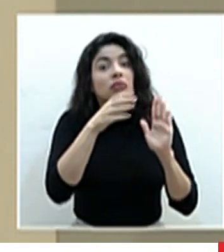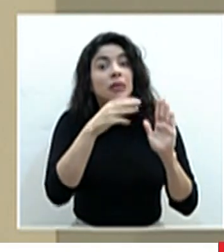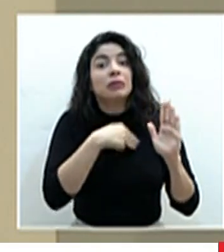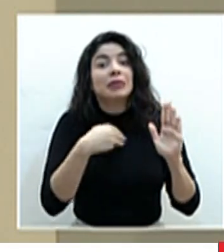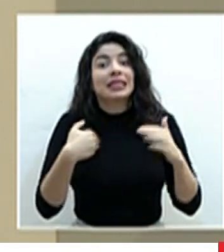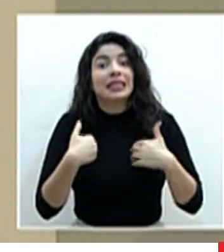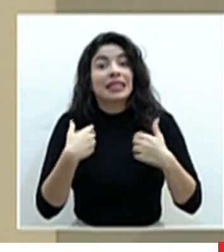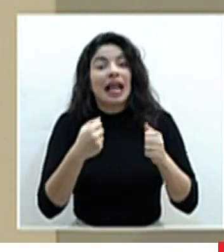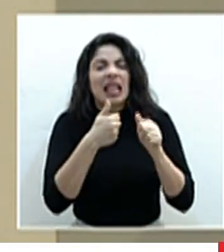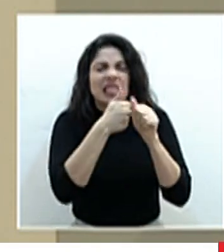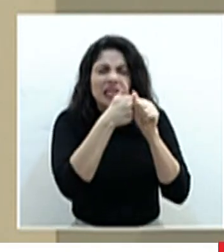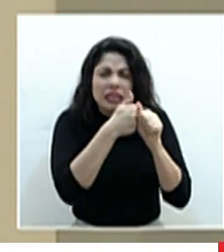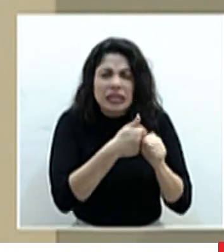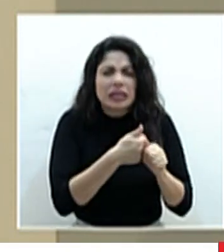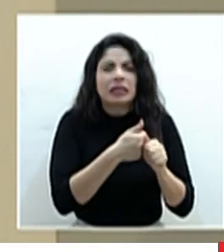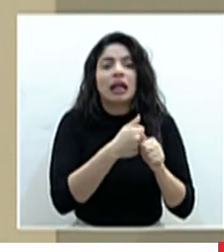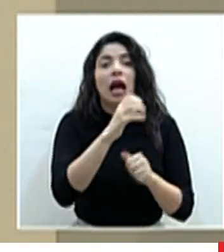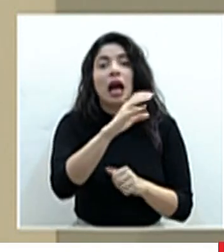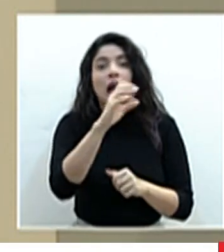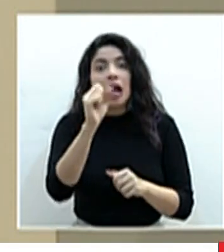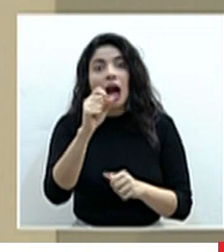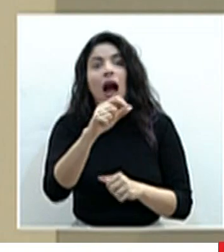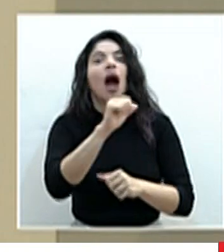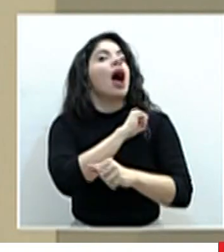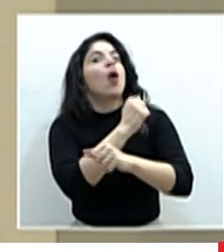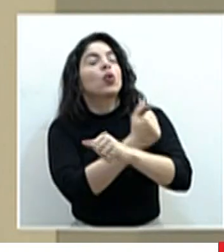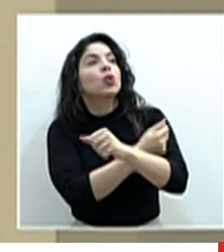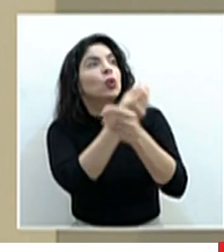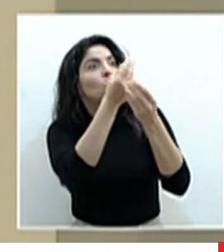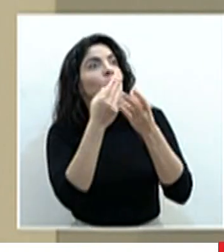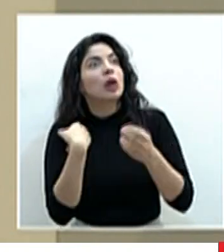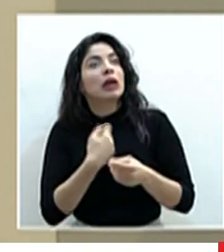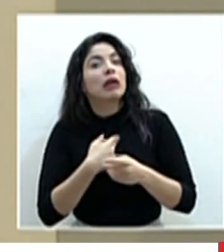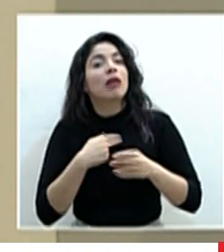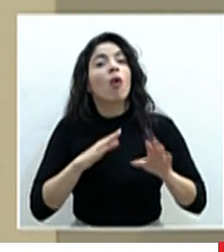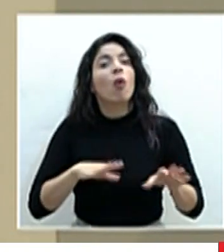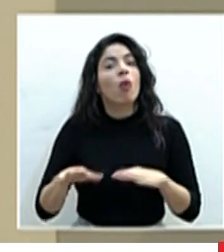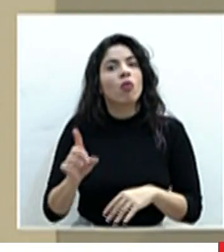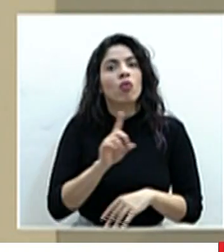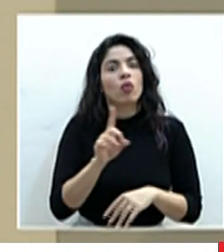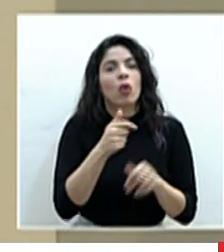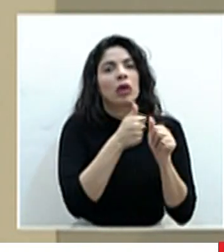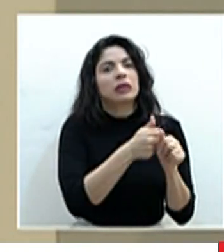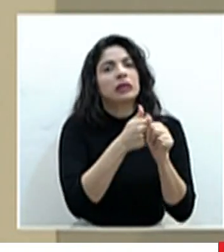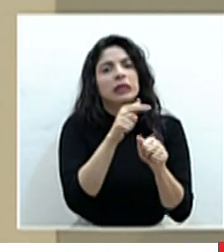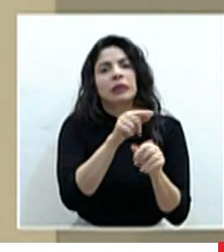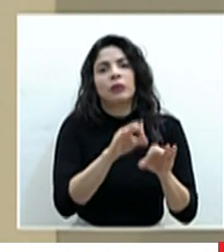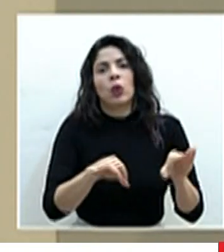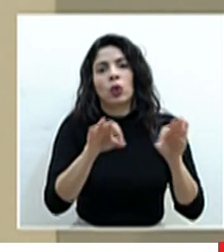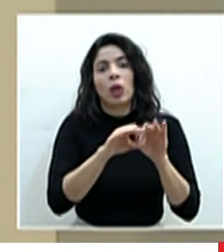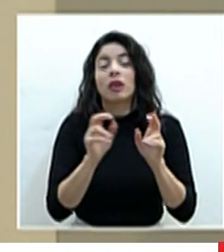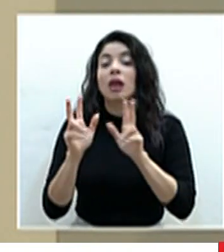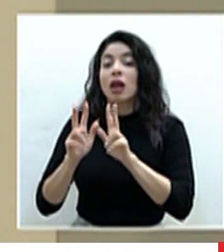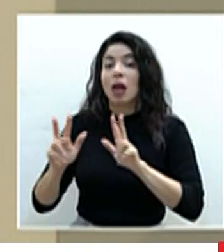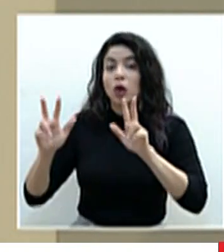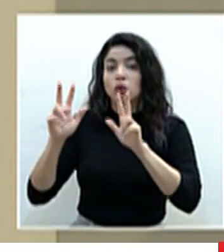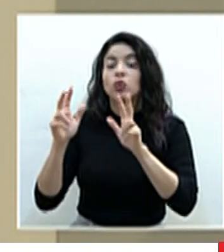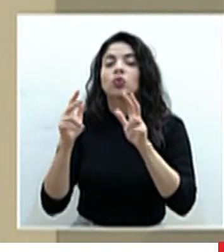Salud, la CAA, la autoridad, y no bajar la guardia. Desde Naciones Unidas estamos